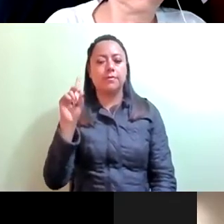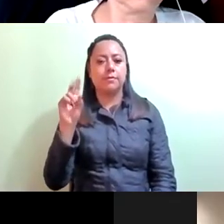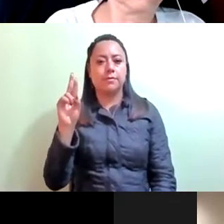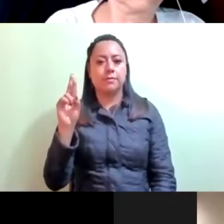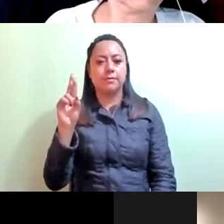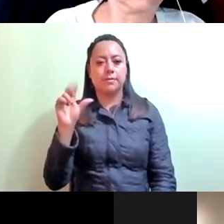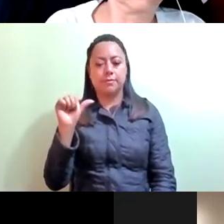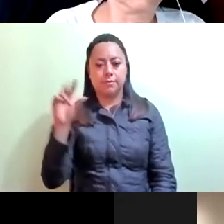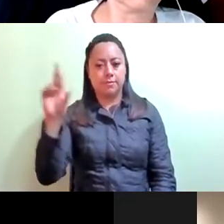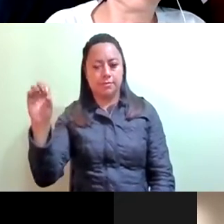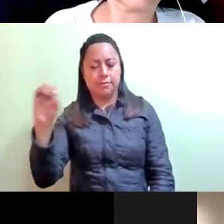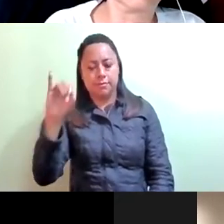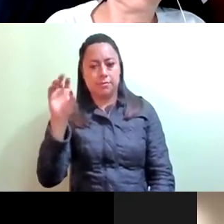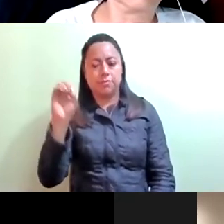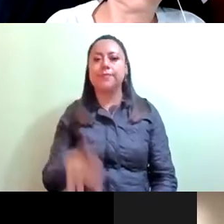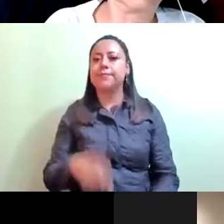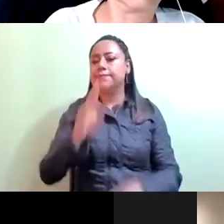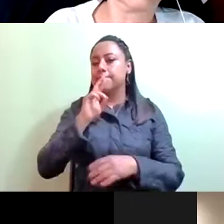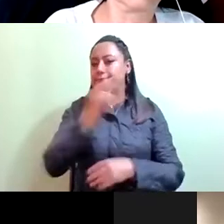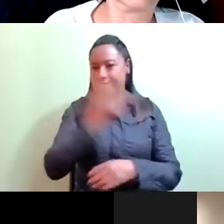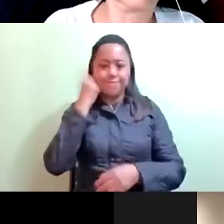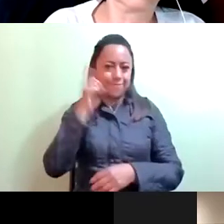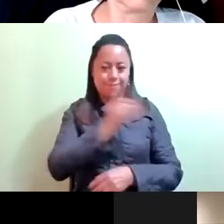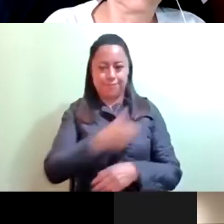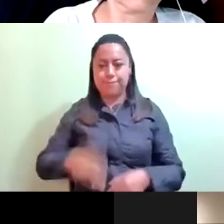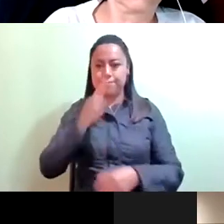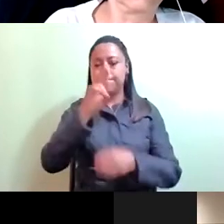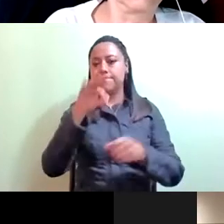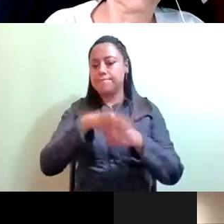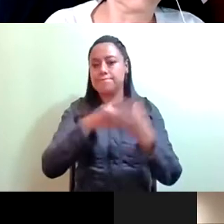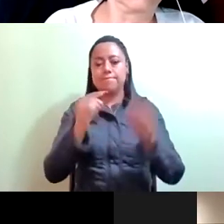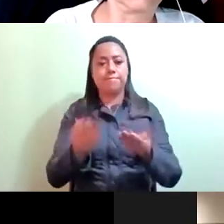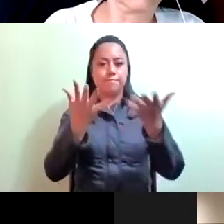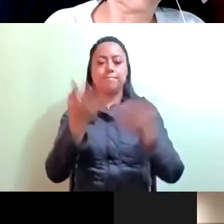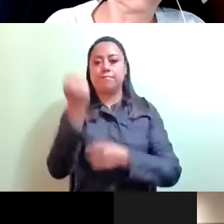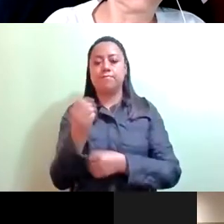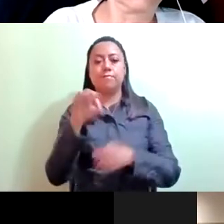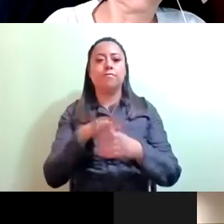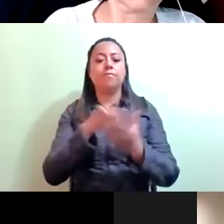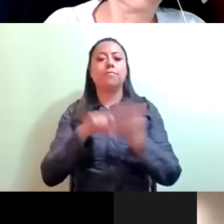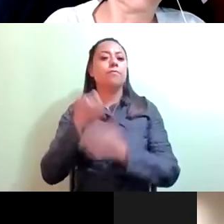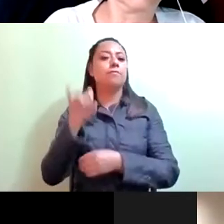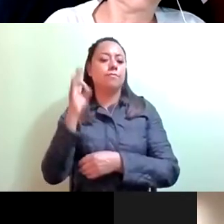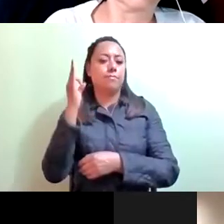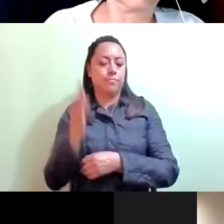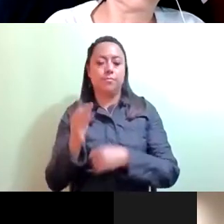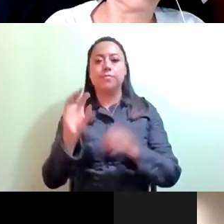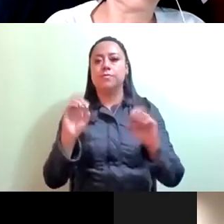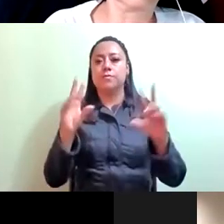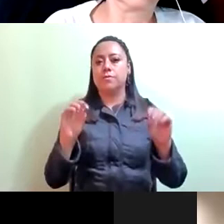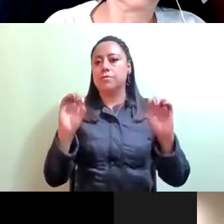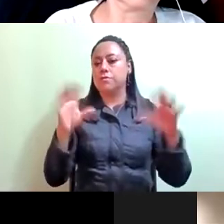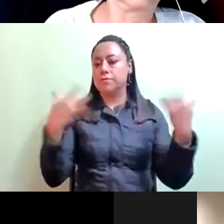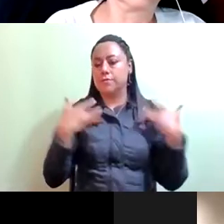Diputada Presidenta, el resultado de la votación es el siguiente Nueve votos a favor, cero en contra, cero abstenciones En consecuencia,